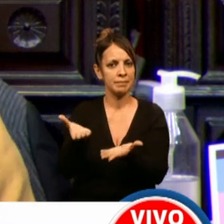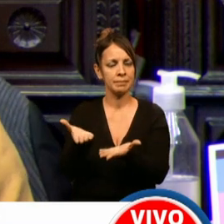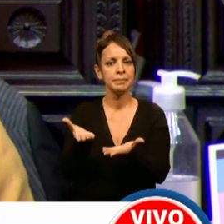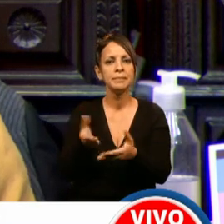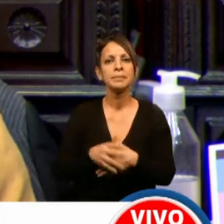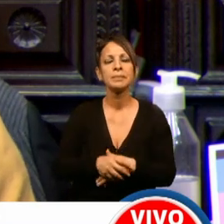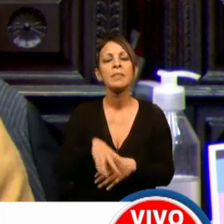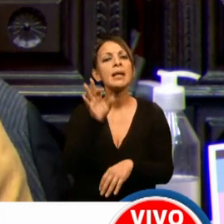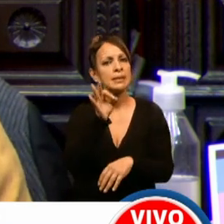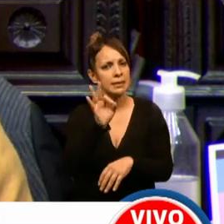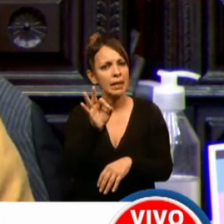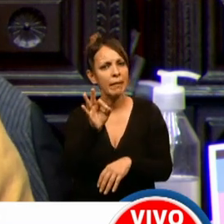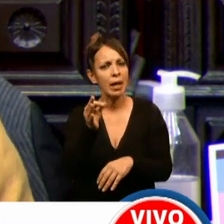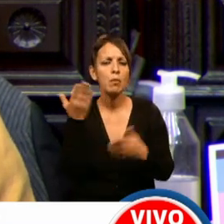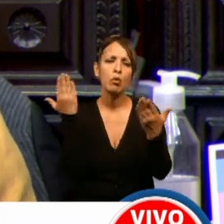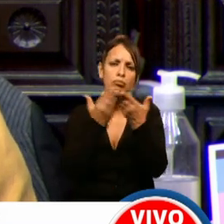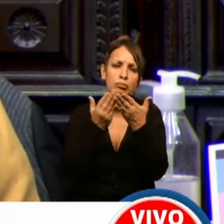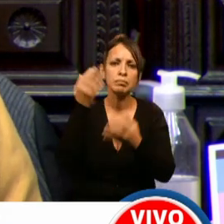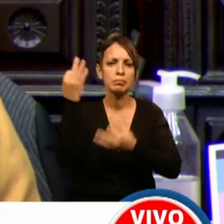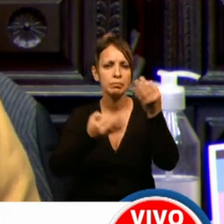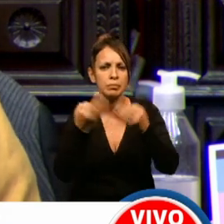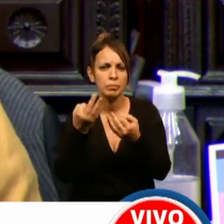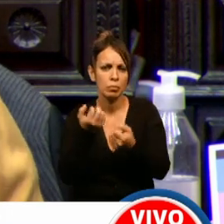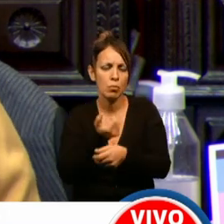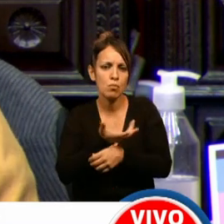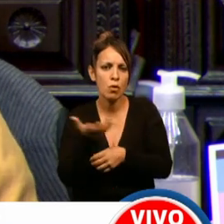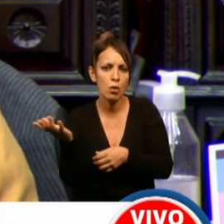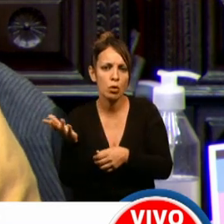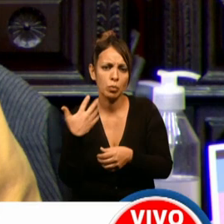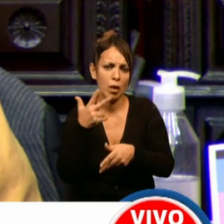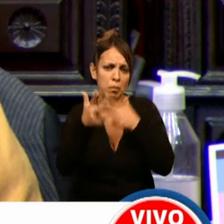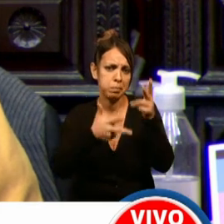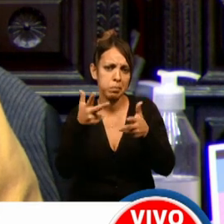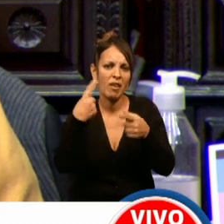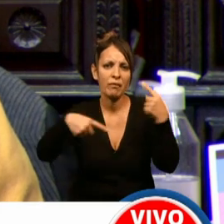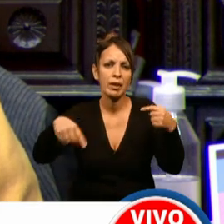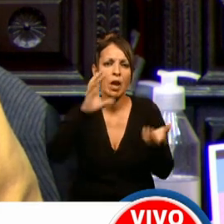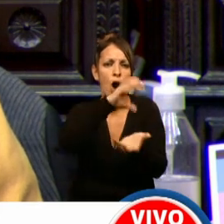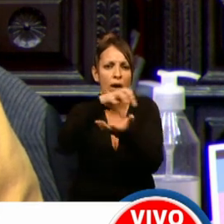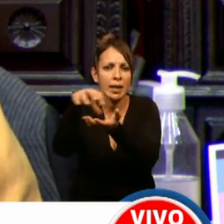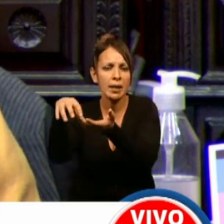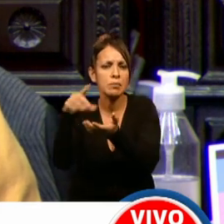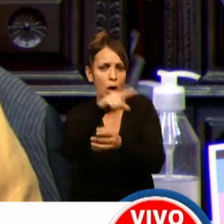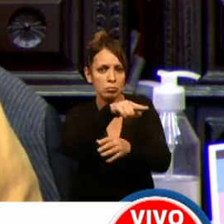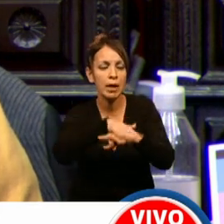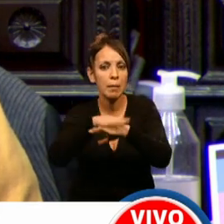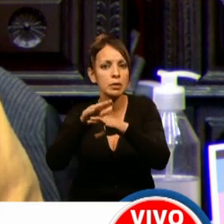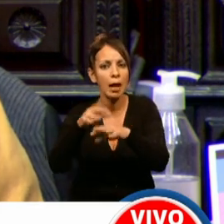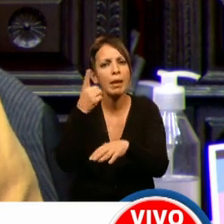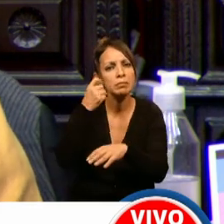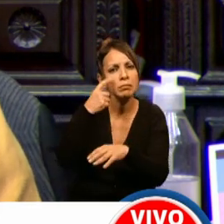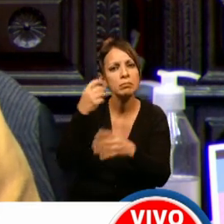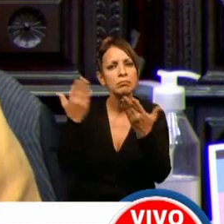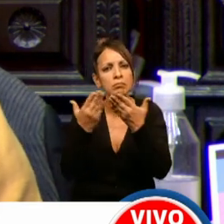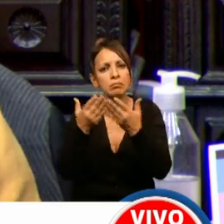sabemos que se han hecho muchos estudios que podemos nombrar a diferentes organismos que son los que dan la pauta